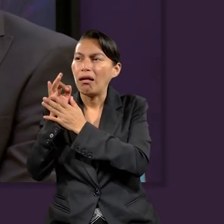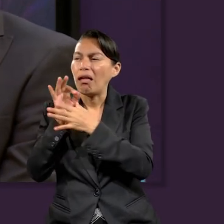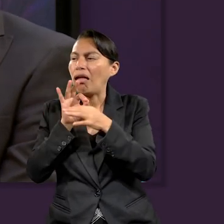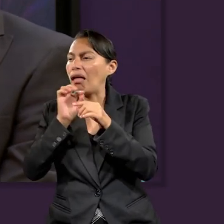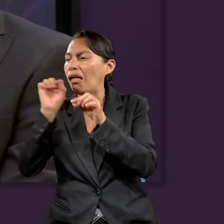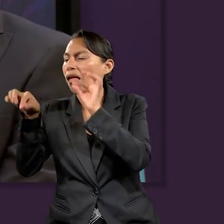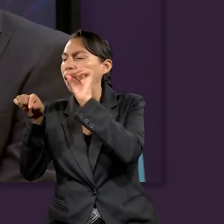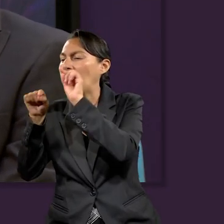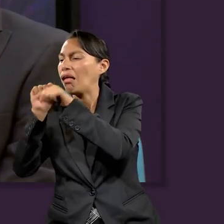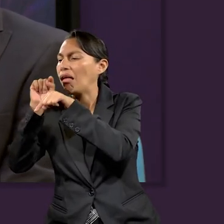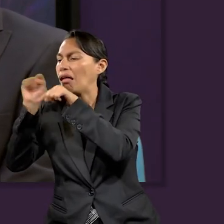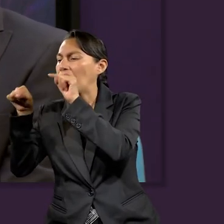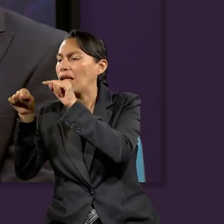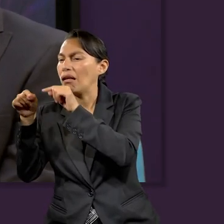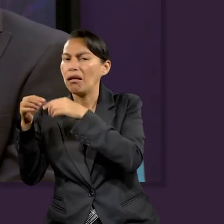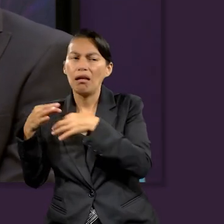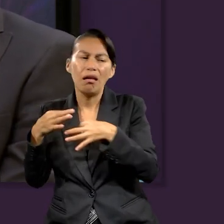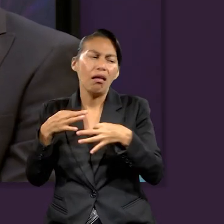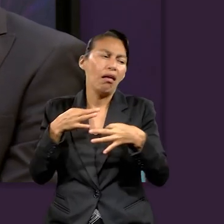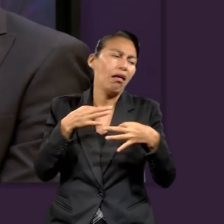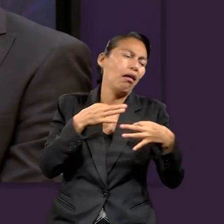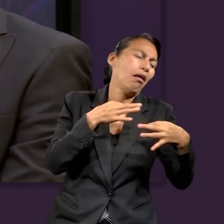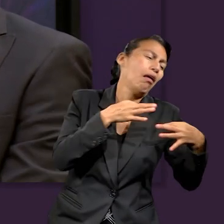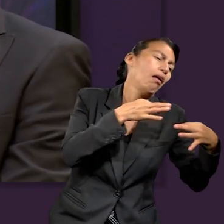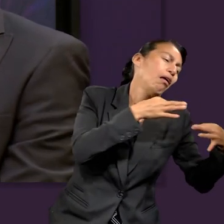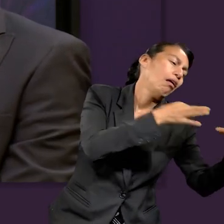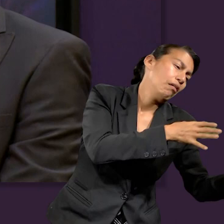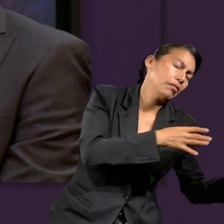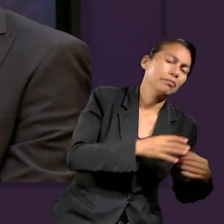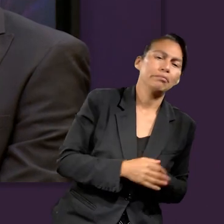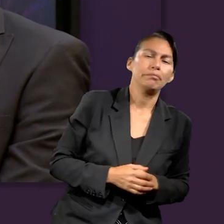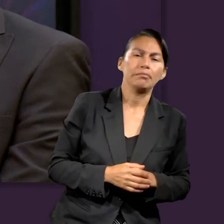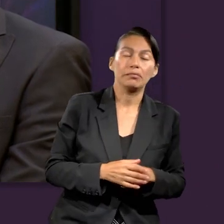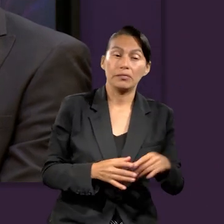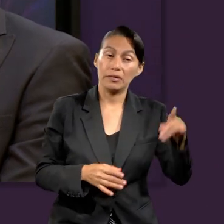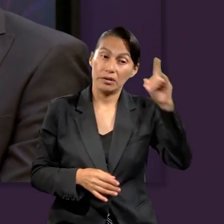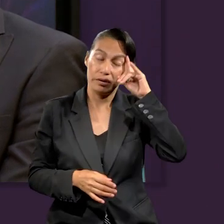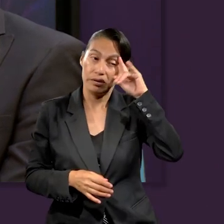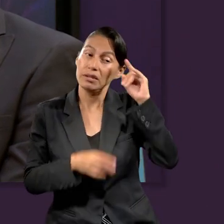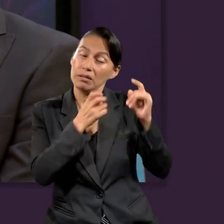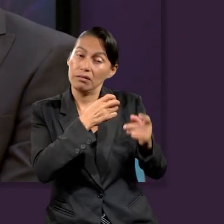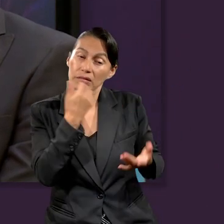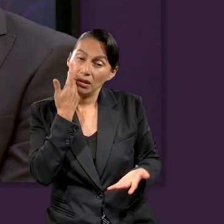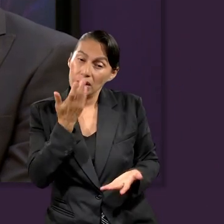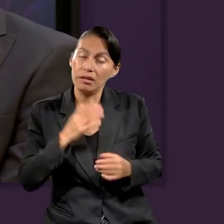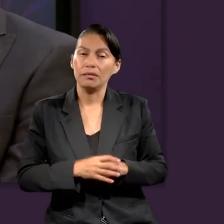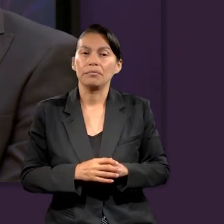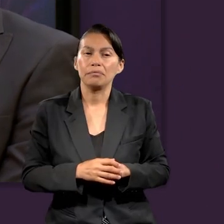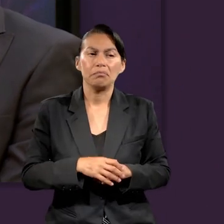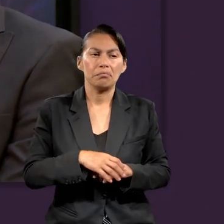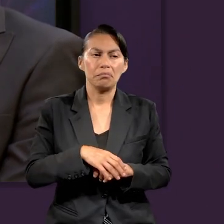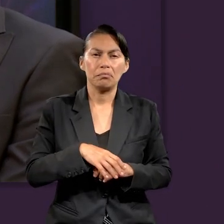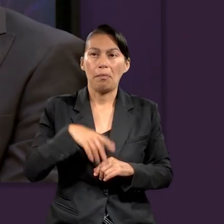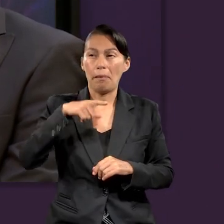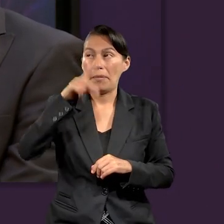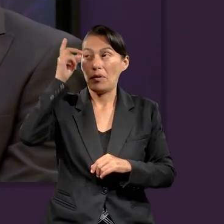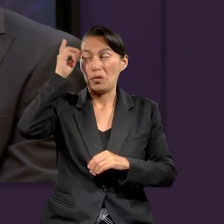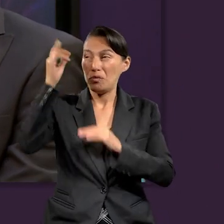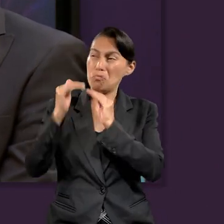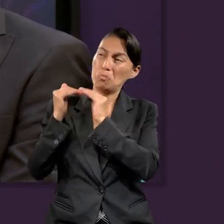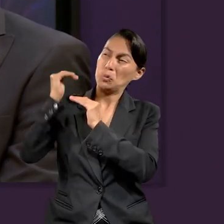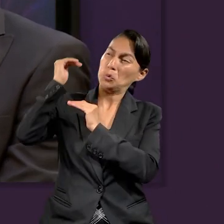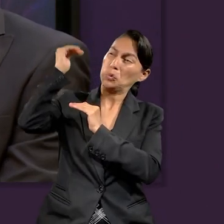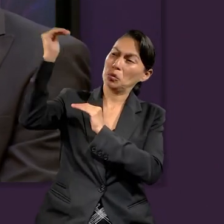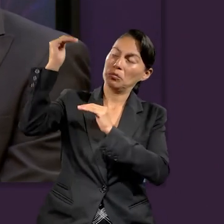momento. Y obviamente, este poder que se opone a Dios, quiere tomar ese papel, ese rol, que únicamente le